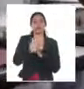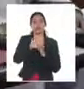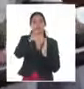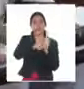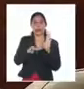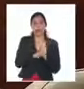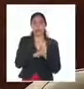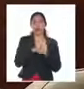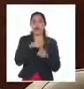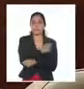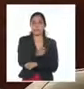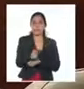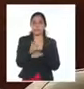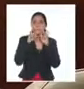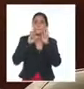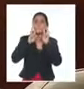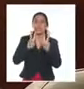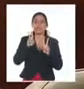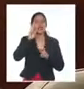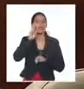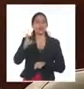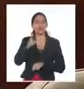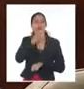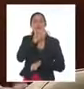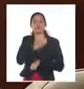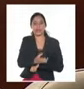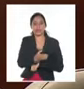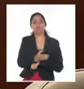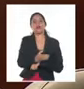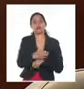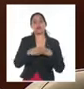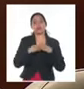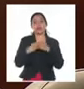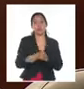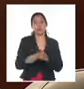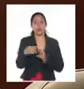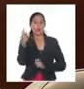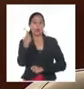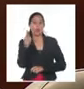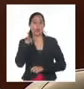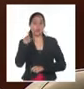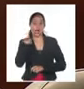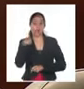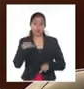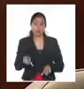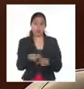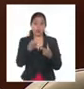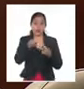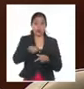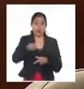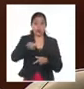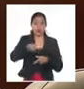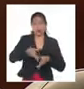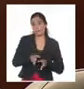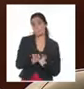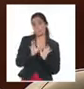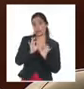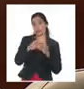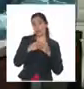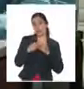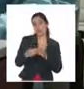vida y obra del comandante en jefe Fidel Castro Ruz, justo cuando resta un año para que se cumpla el centenario del natalicio del líder de la